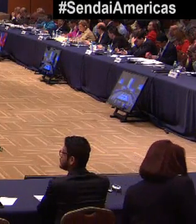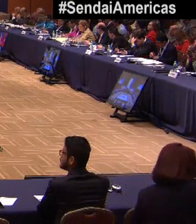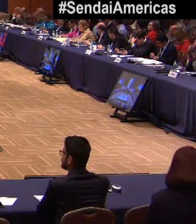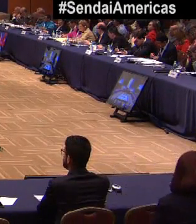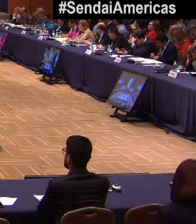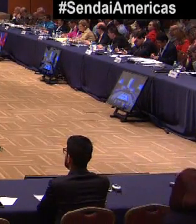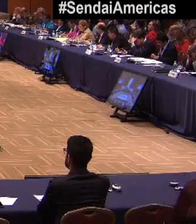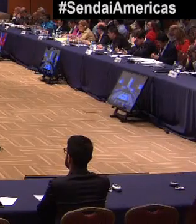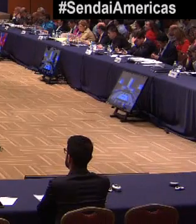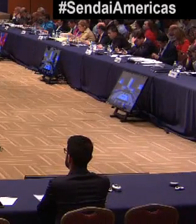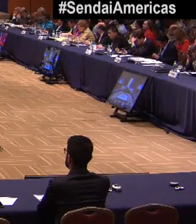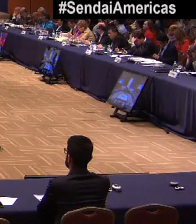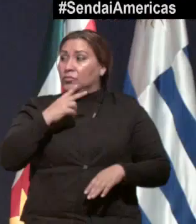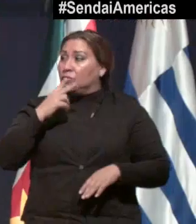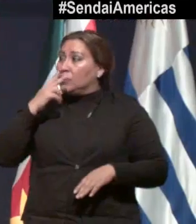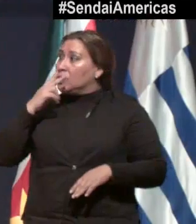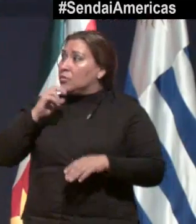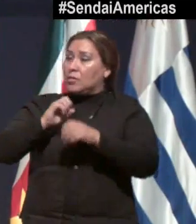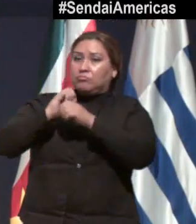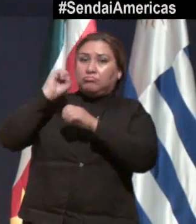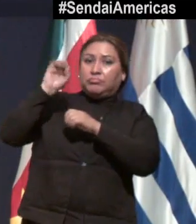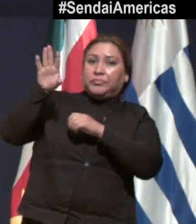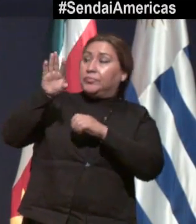me pongan la presentación, por favor.